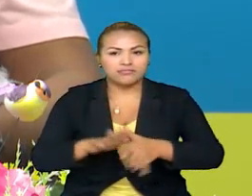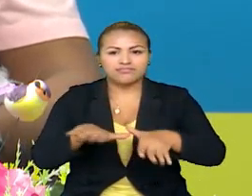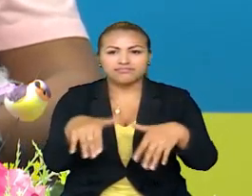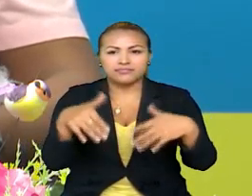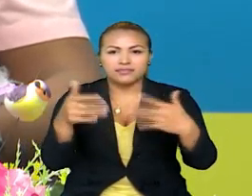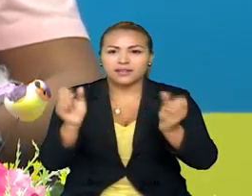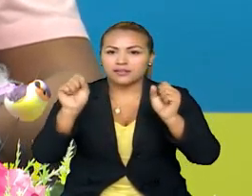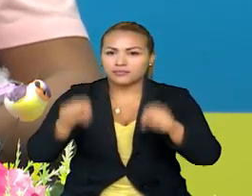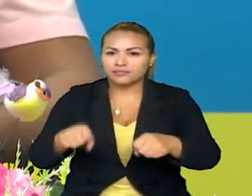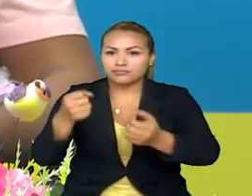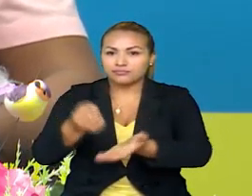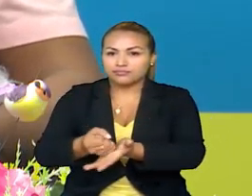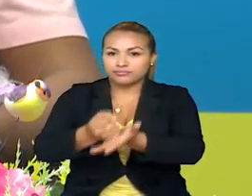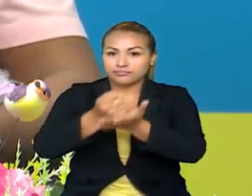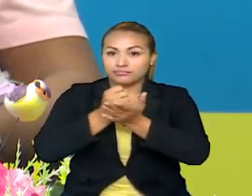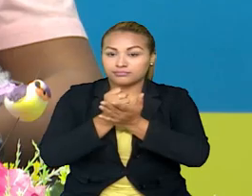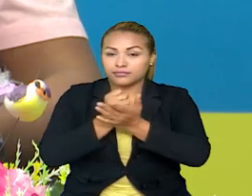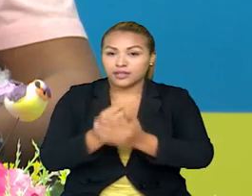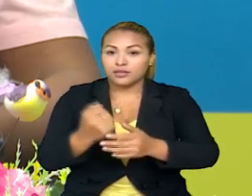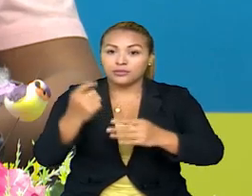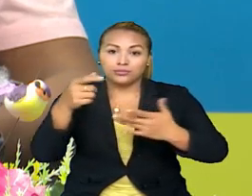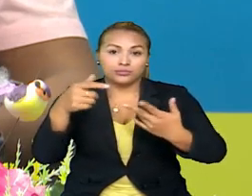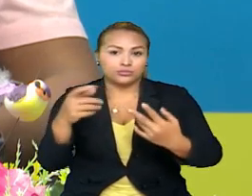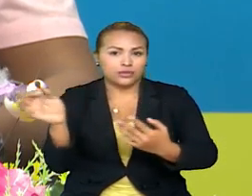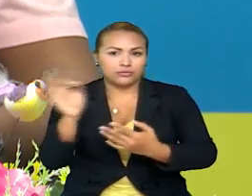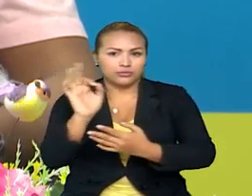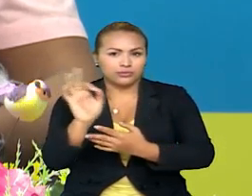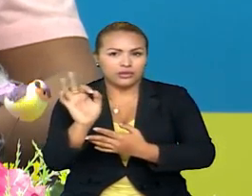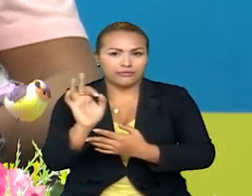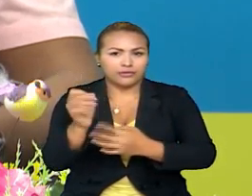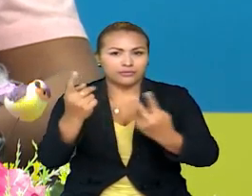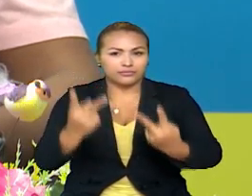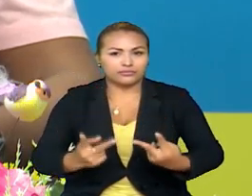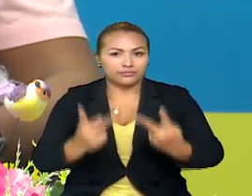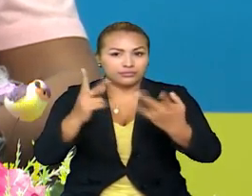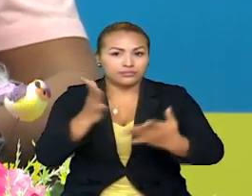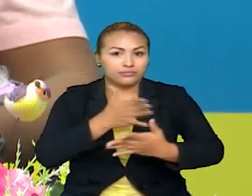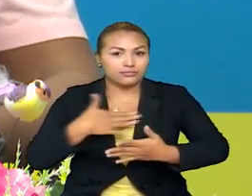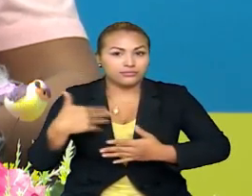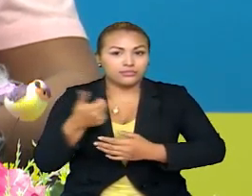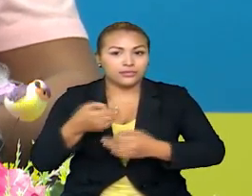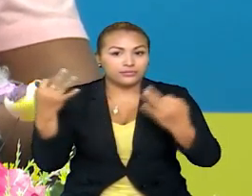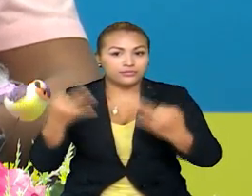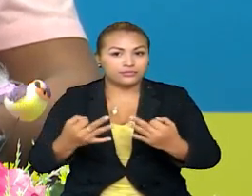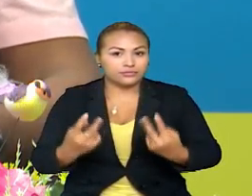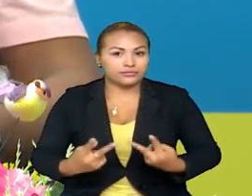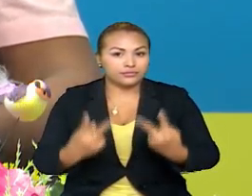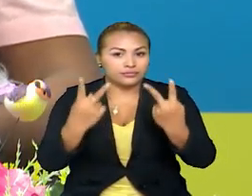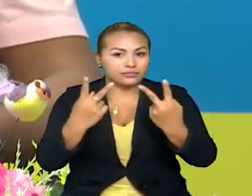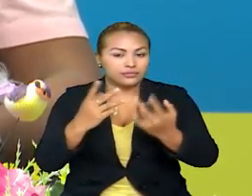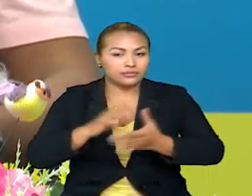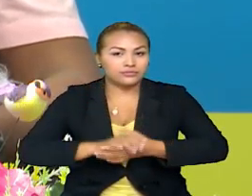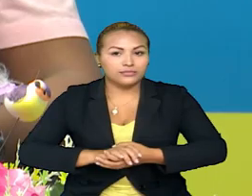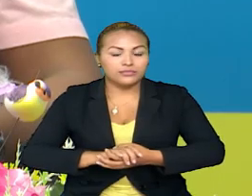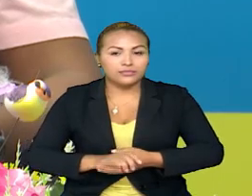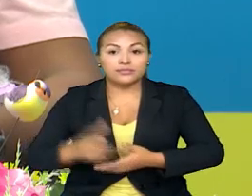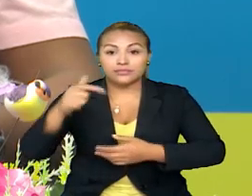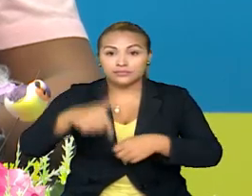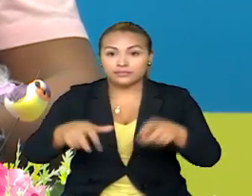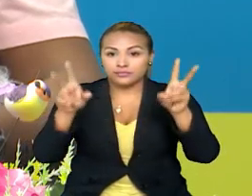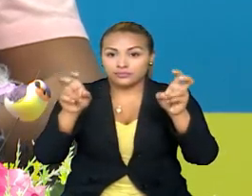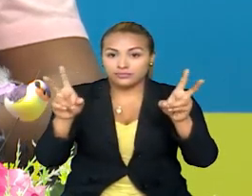puede ayudar un estilo de vida saludable para mejorar nuestra calidad de vida ese es el tema del día